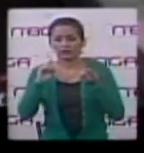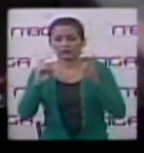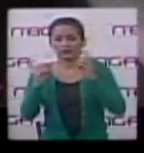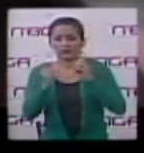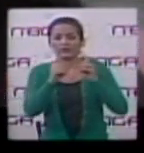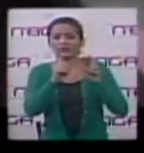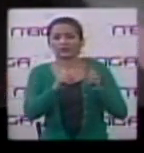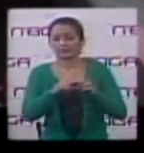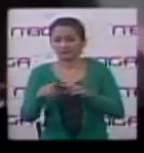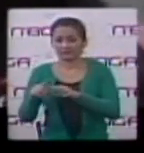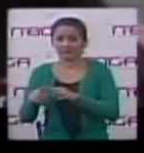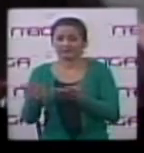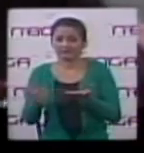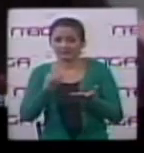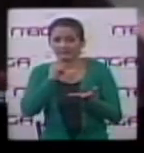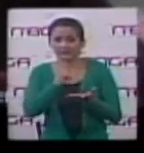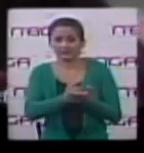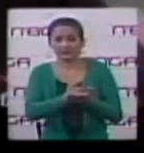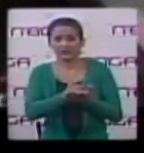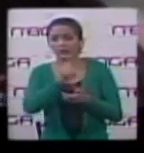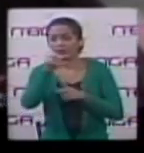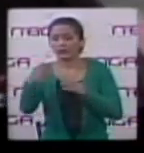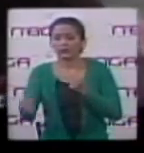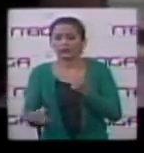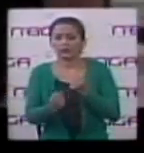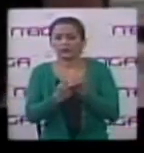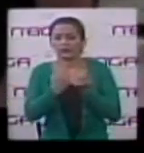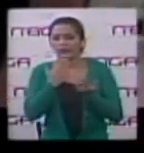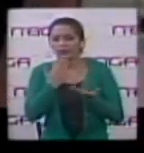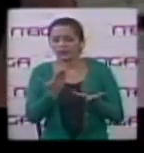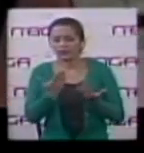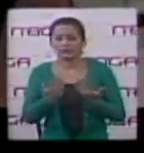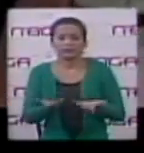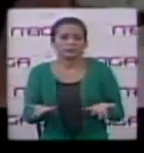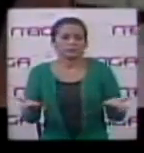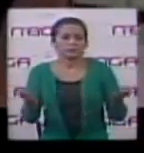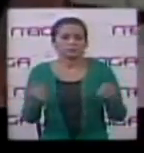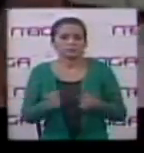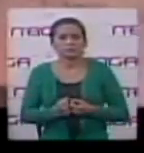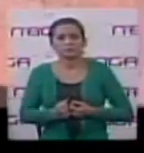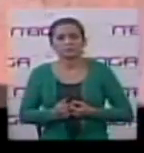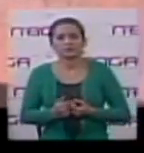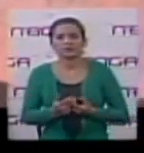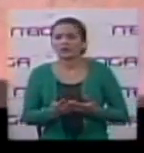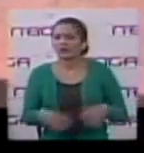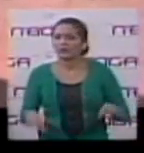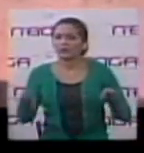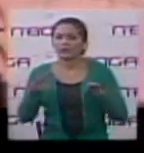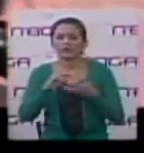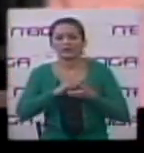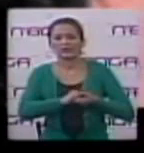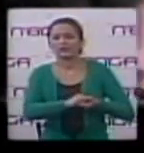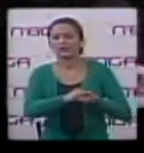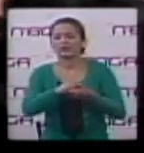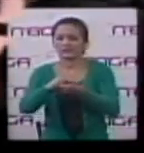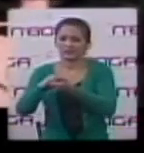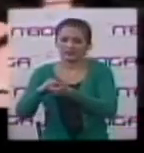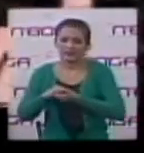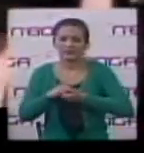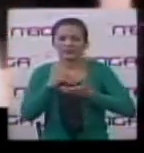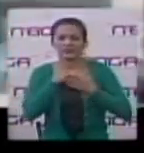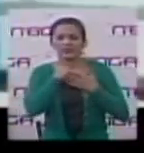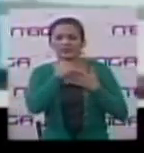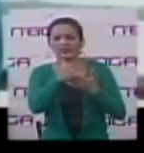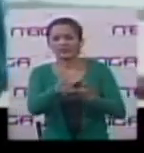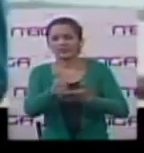el pensamiento y la gente de cómo colabora no nosotros queremos dar a entender que nosotros somos personas muy solidarias personas que deseamos